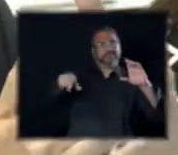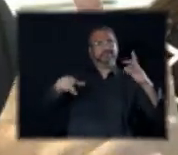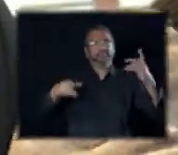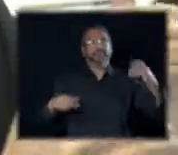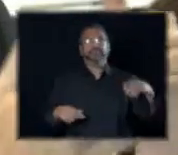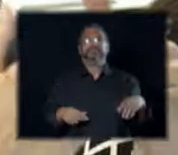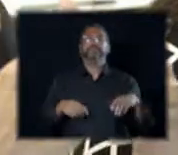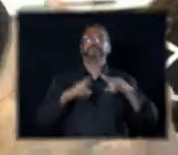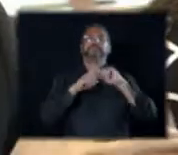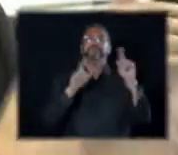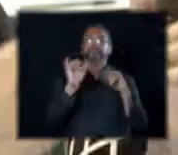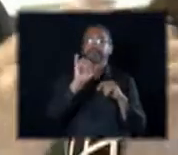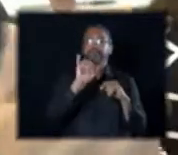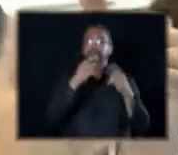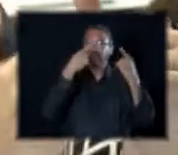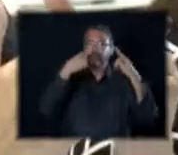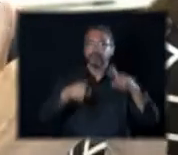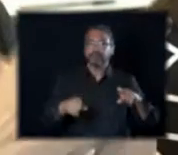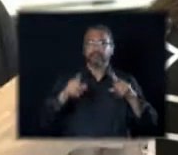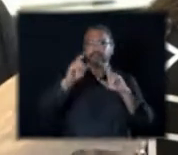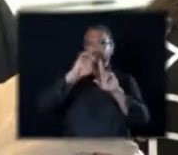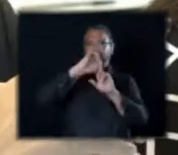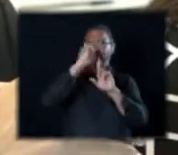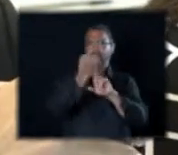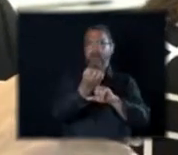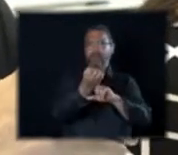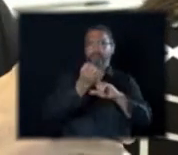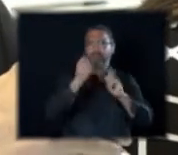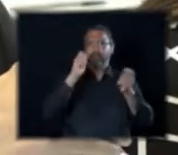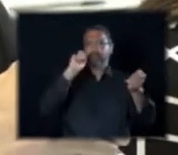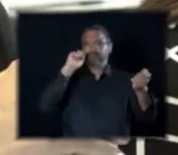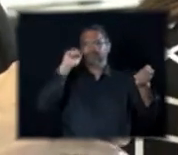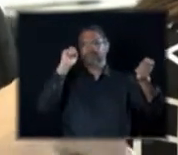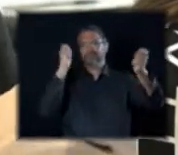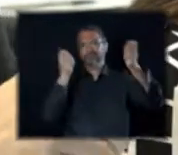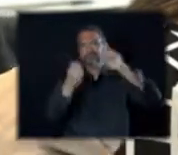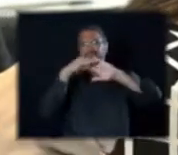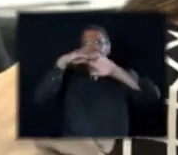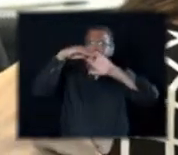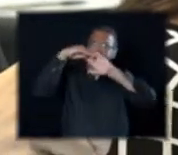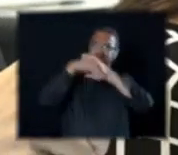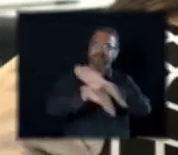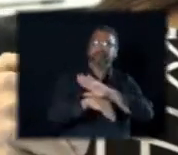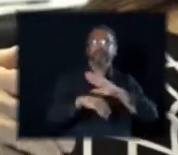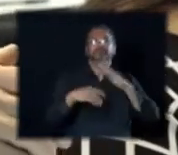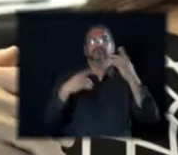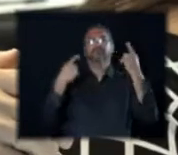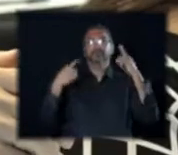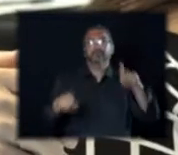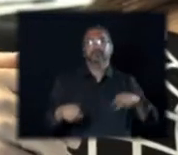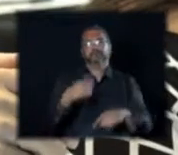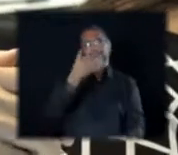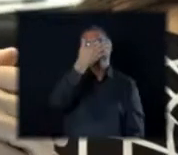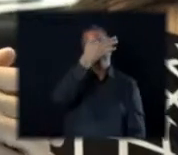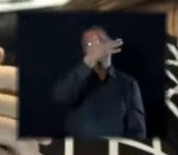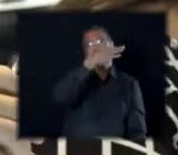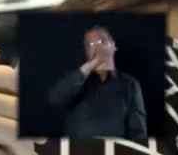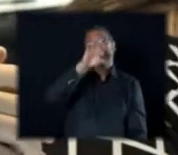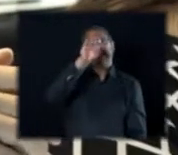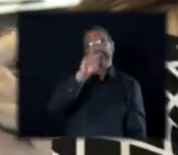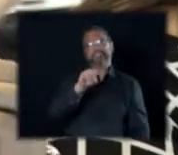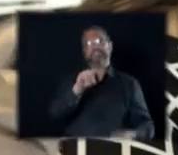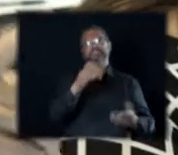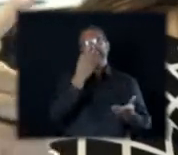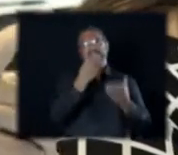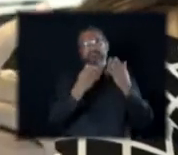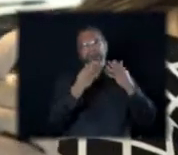Algo más que empezó a crear un ambiente que dio lugar a lo que tenemos hoy es el hecho de que a